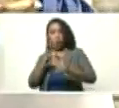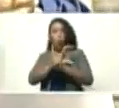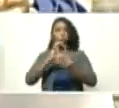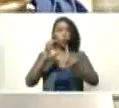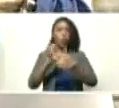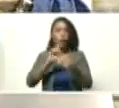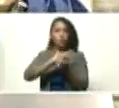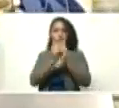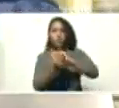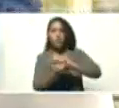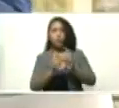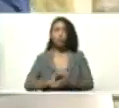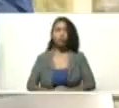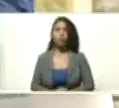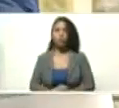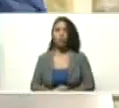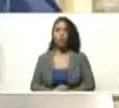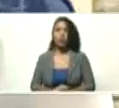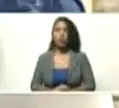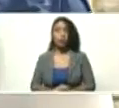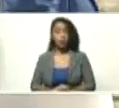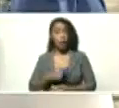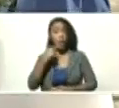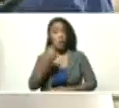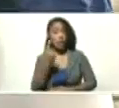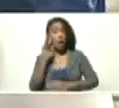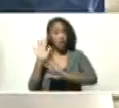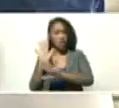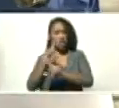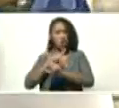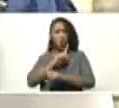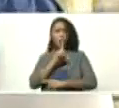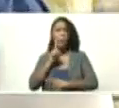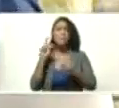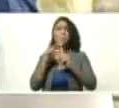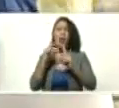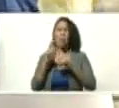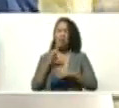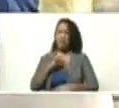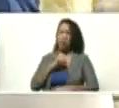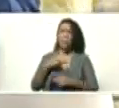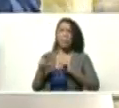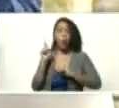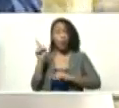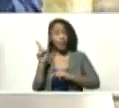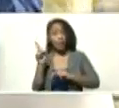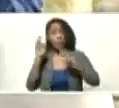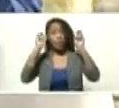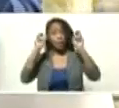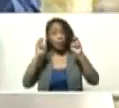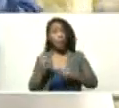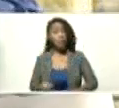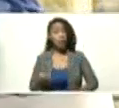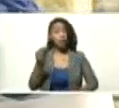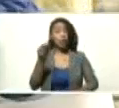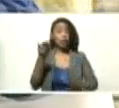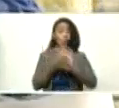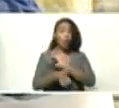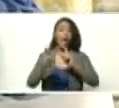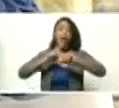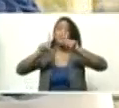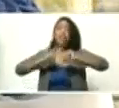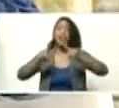transculturización, lo llaman, ¿verdad? Palabras raras, pero que tienen un gran contenido. Las distintas